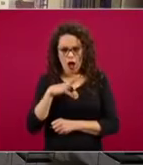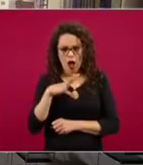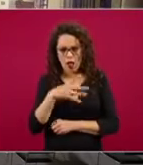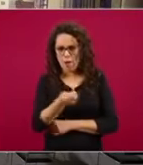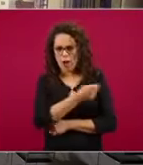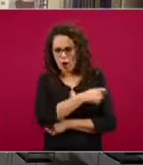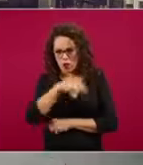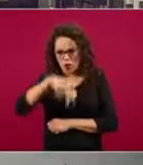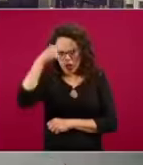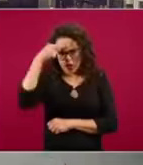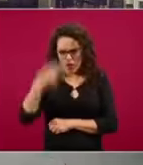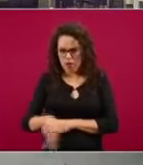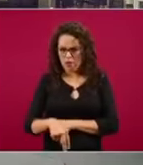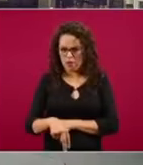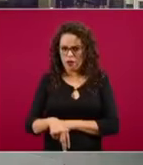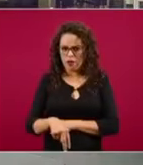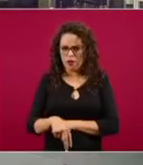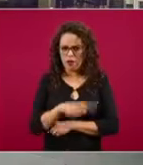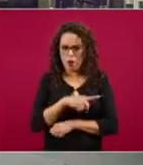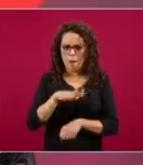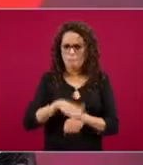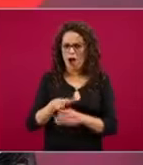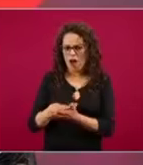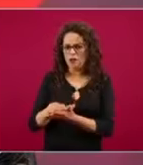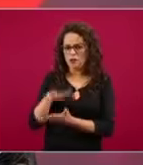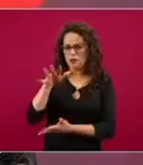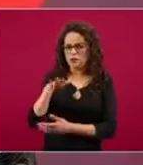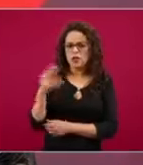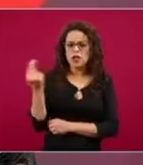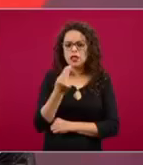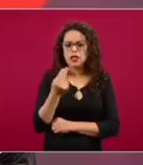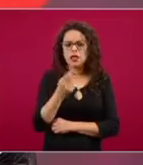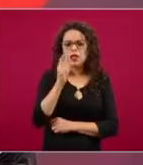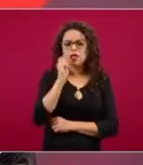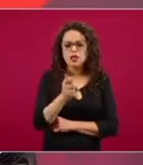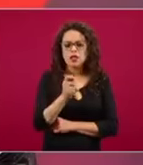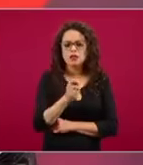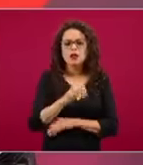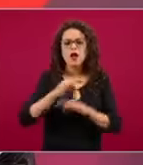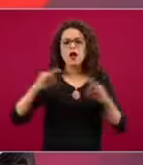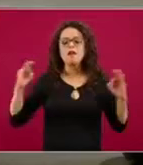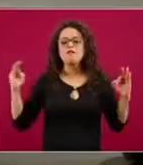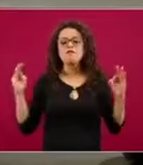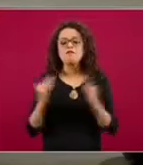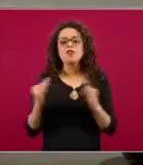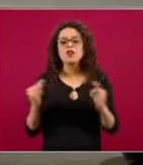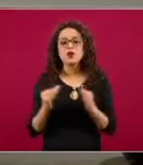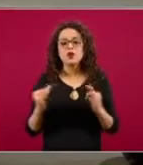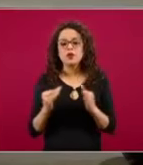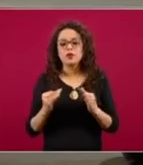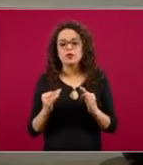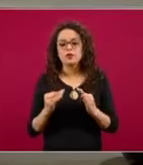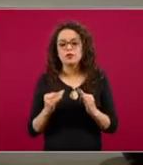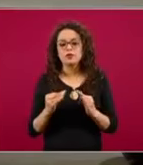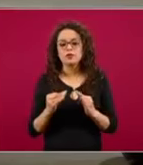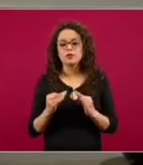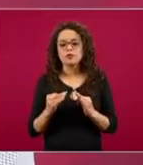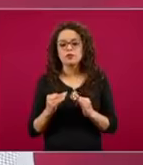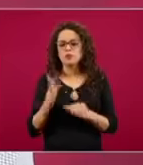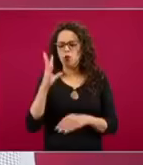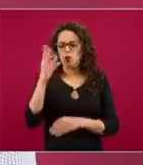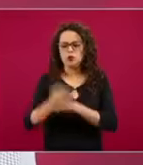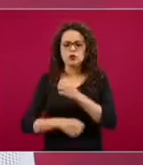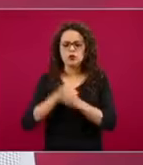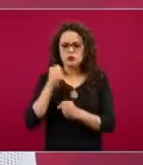la gran mayoría de ellas solamente requieren una red de frío que ha estado implementada durante